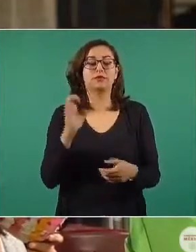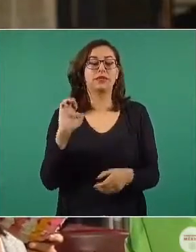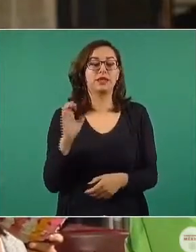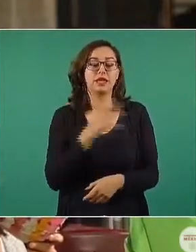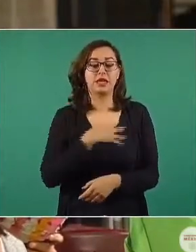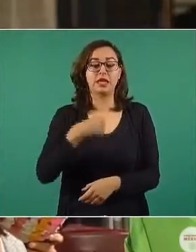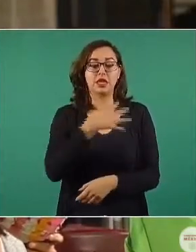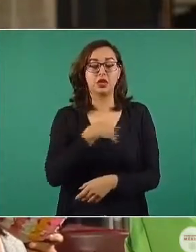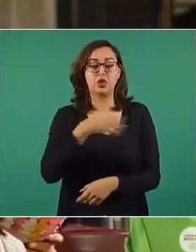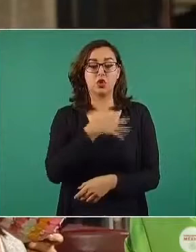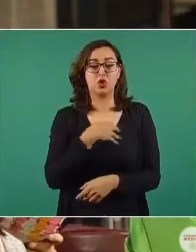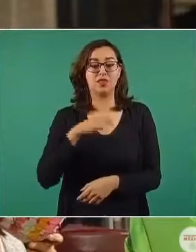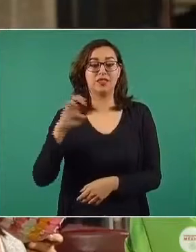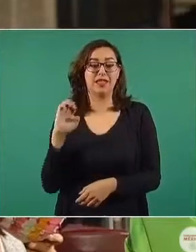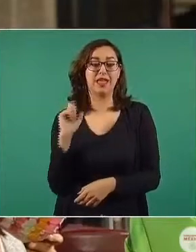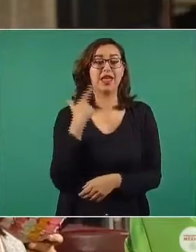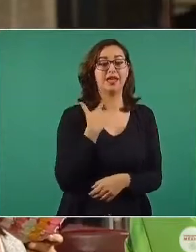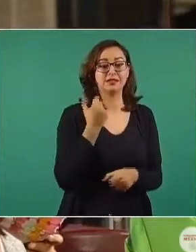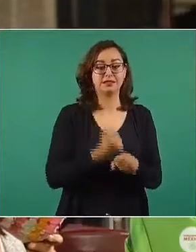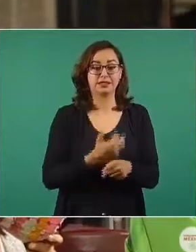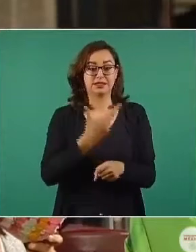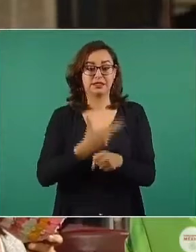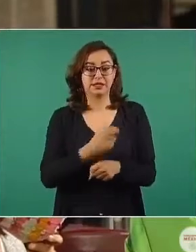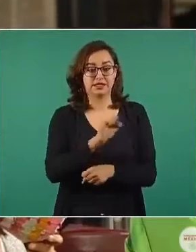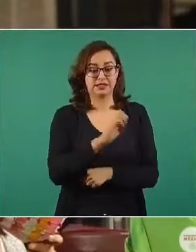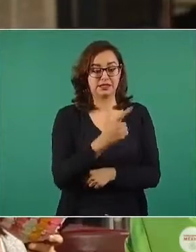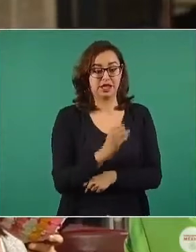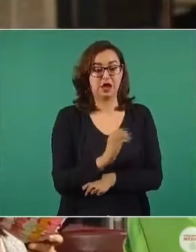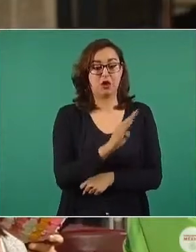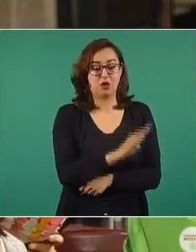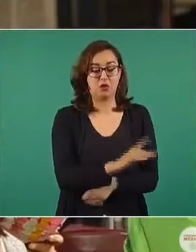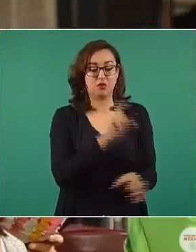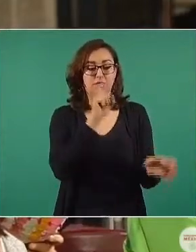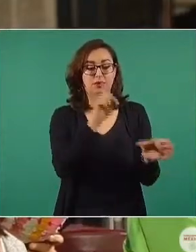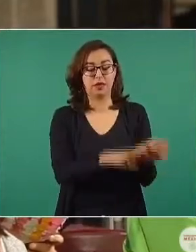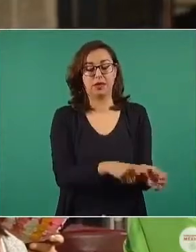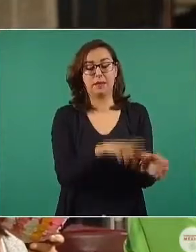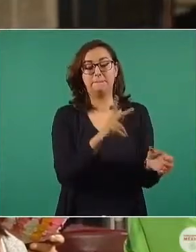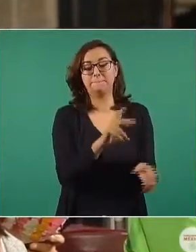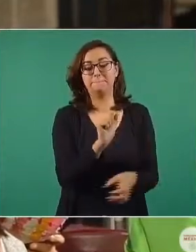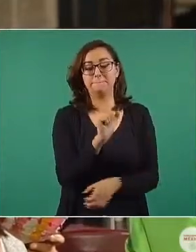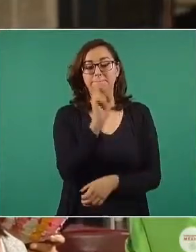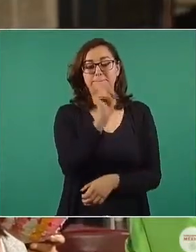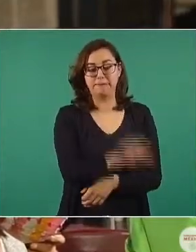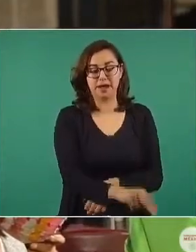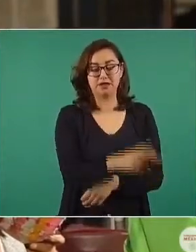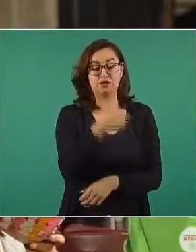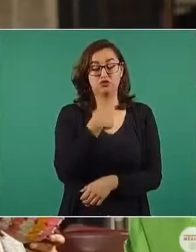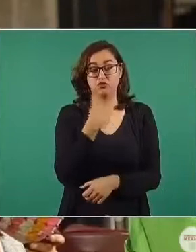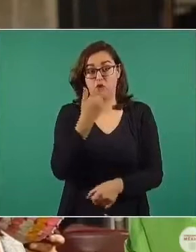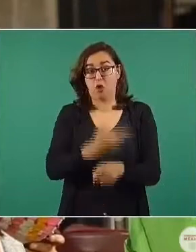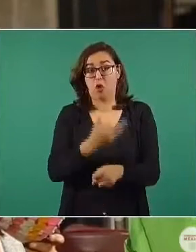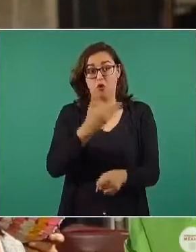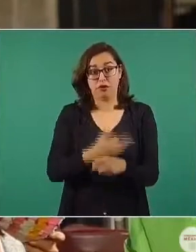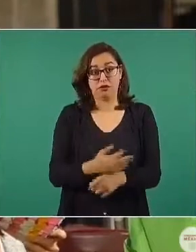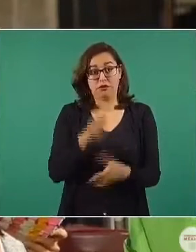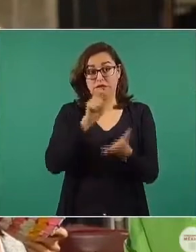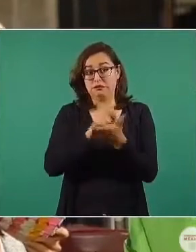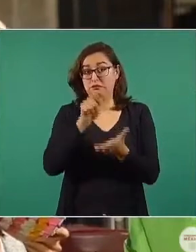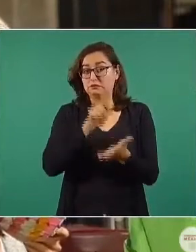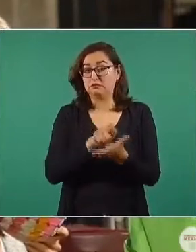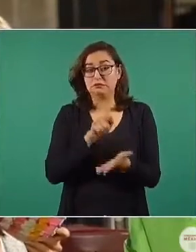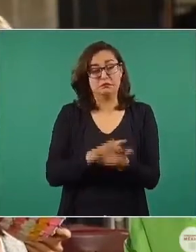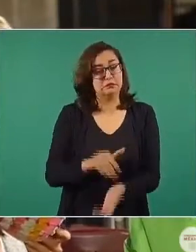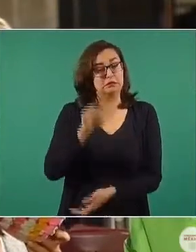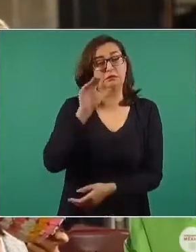Carlos María Abascal Carranza, también es panista y miembro del Yunque. Recurre usted como una medida desesperada buscando